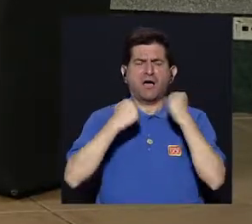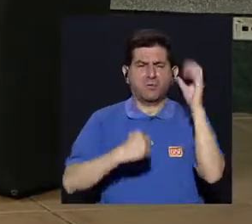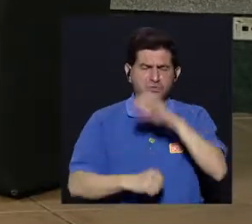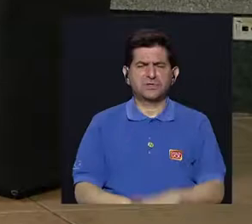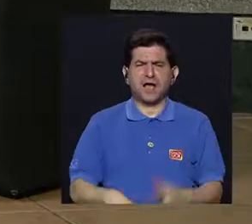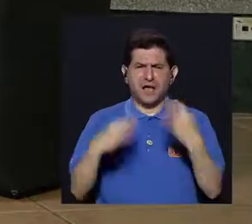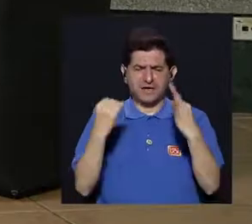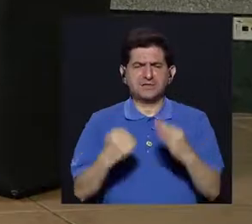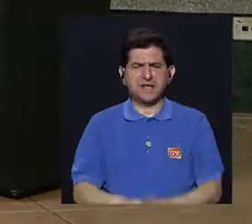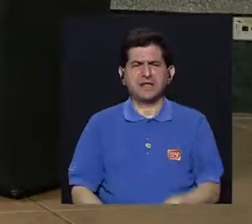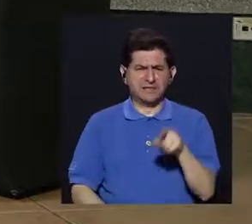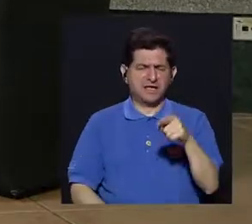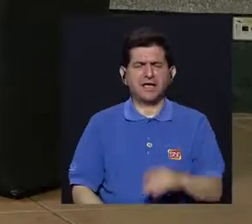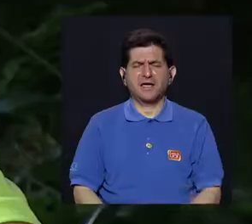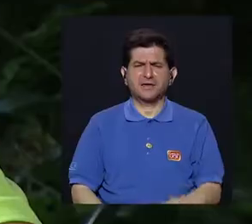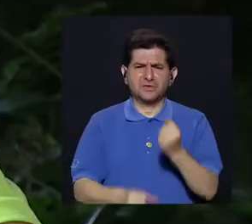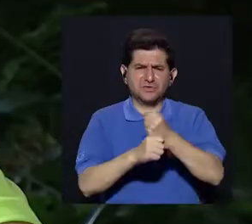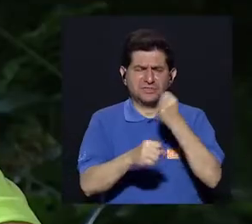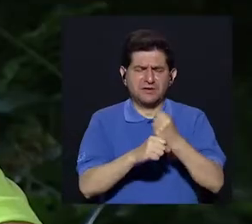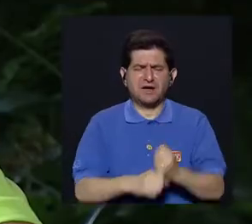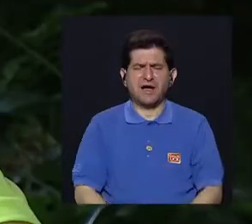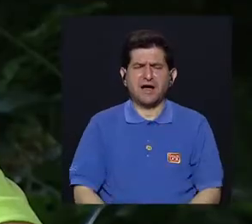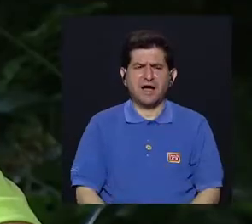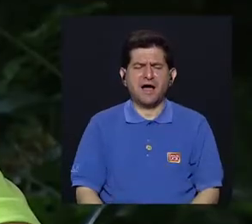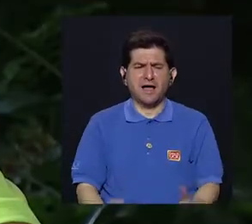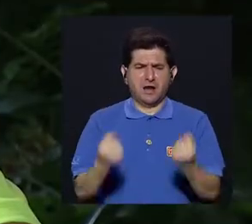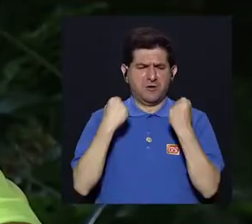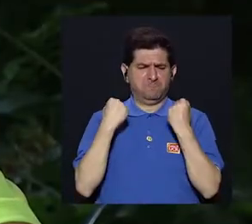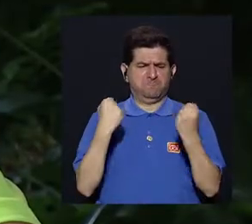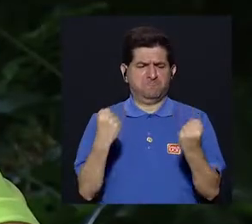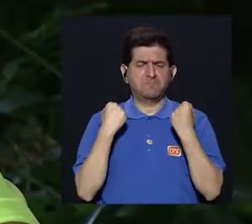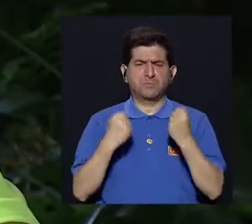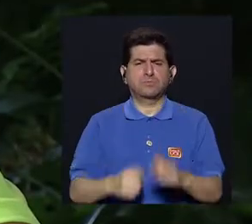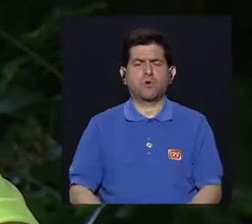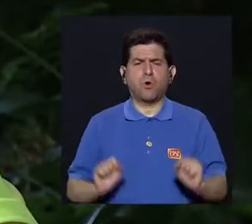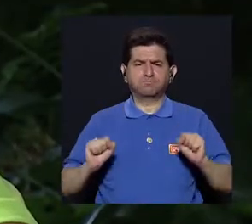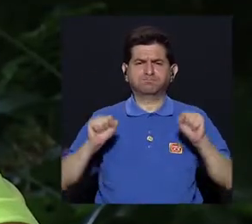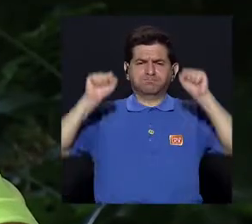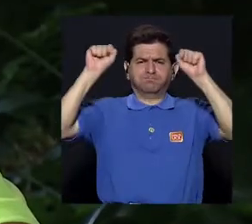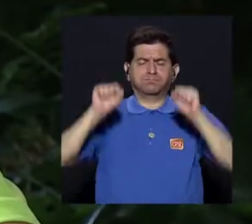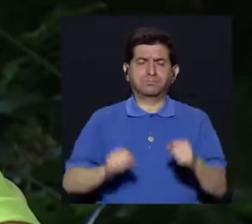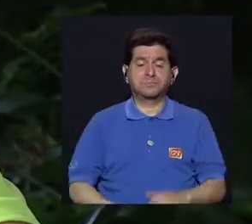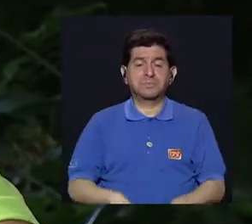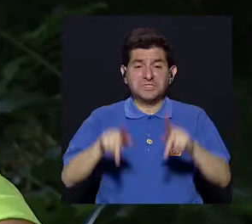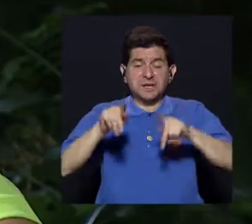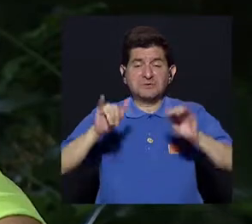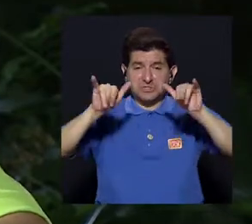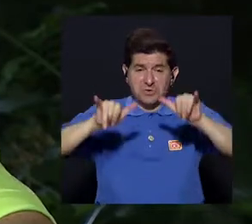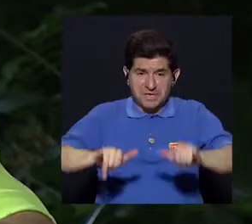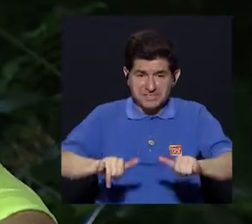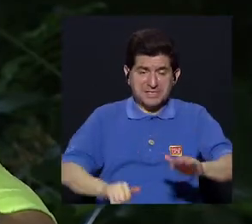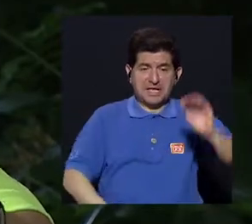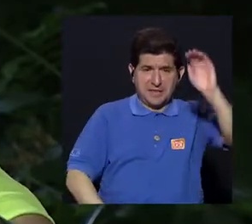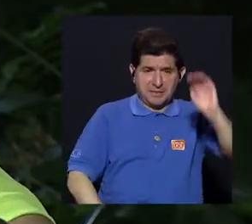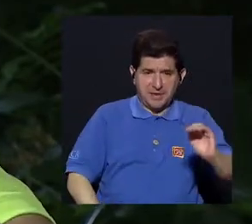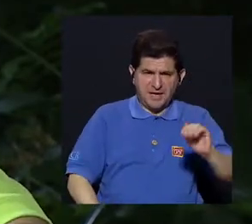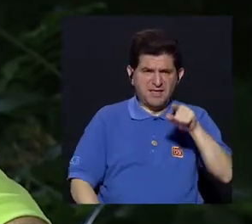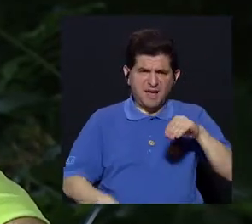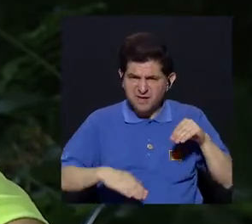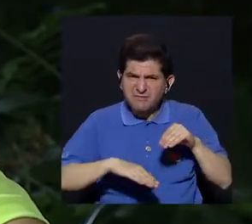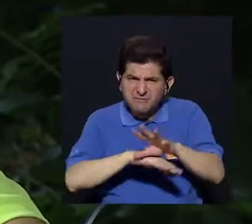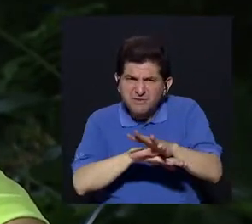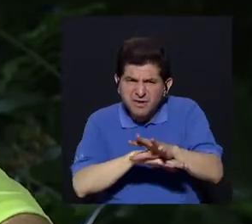de pesas, de contrarresistencia, y siempre surge el mito de que si me quedo enano, si me quedo chiquitillo, pues, o eso realmente va a